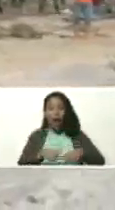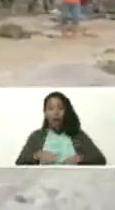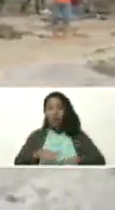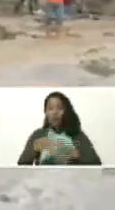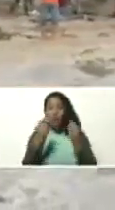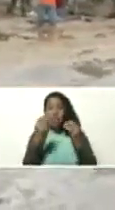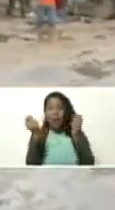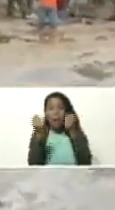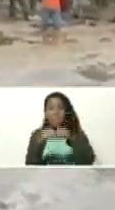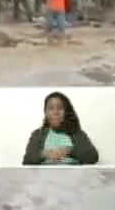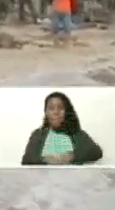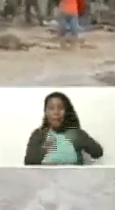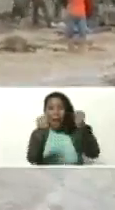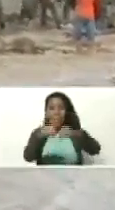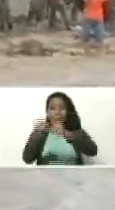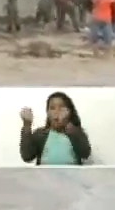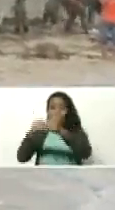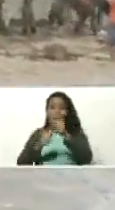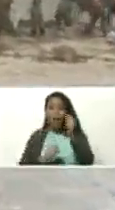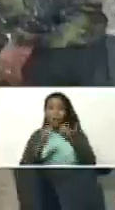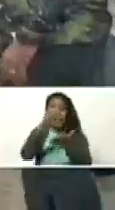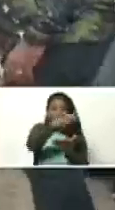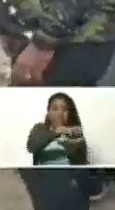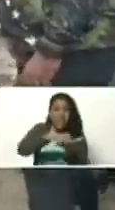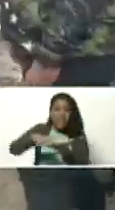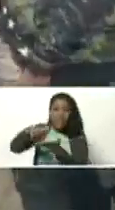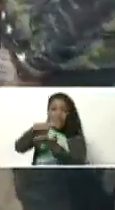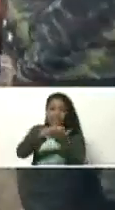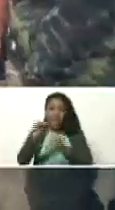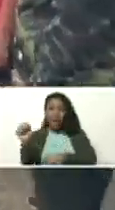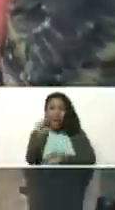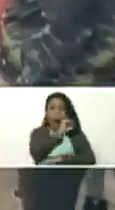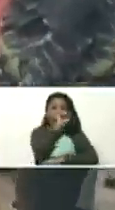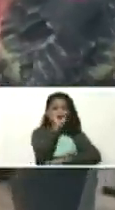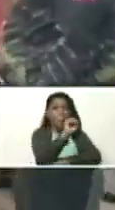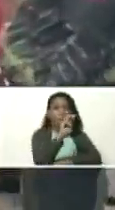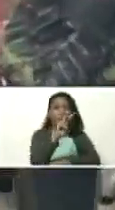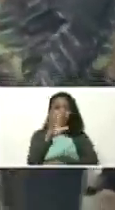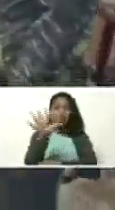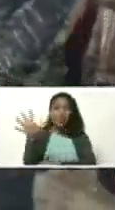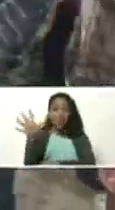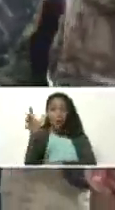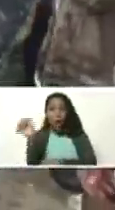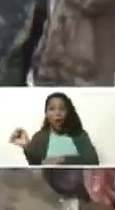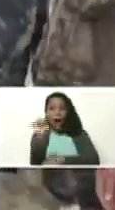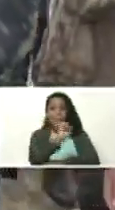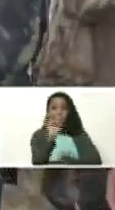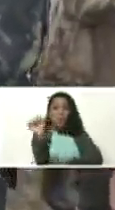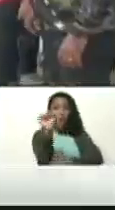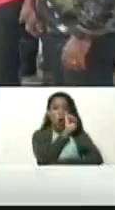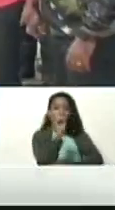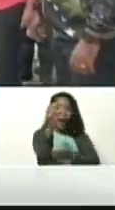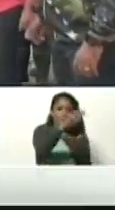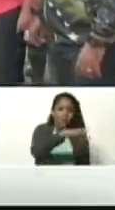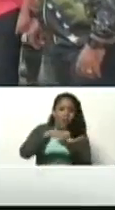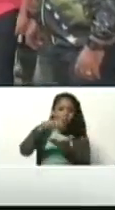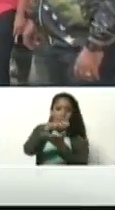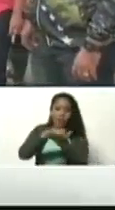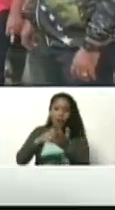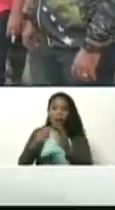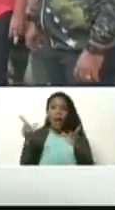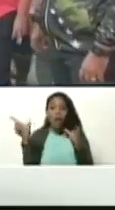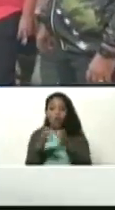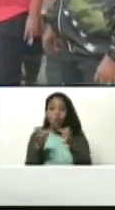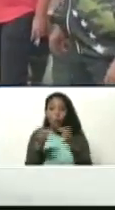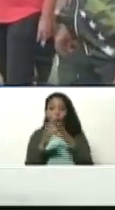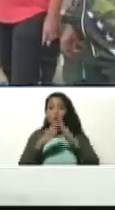destrucción. Ahí están las maquinarias ya. Ya han llegado más de 25 maquinarias. Está la tropa. Y está